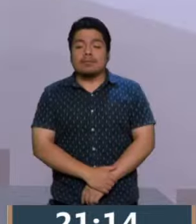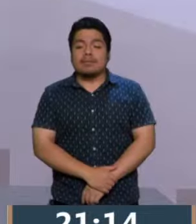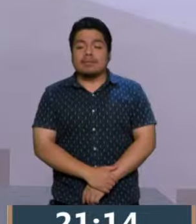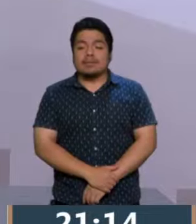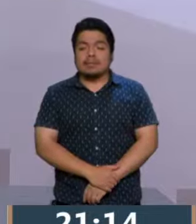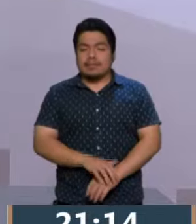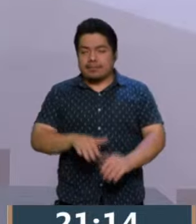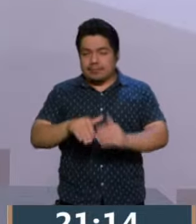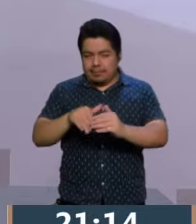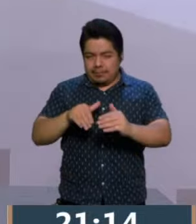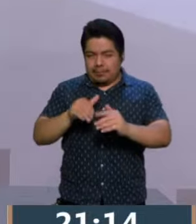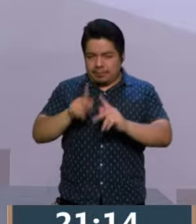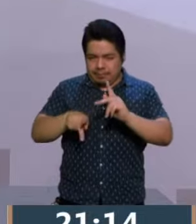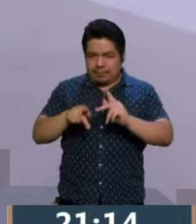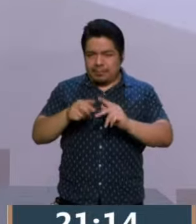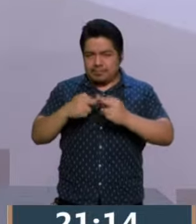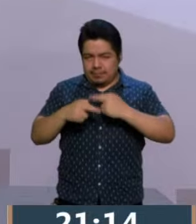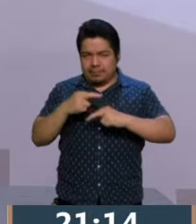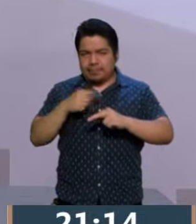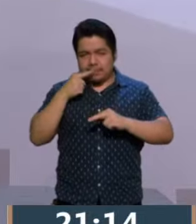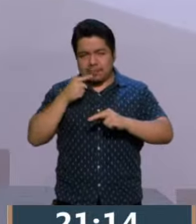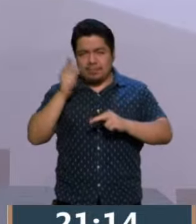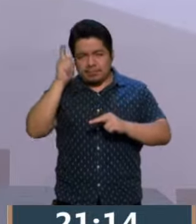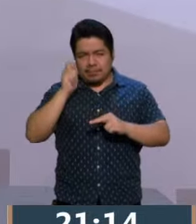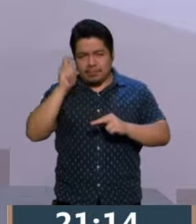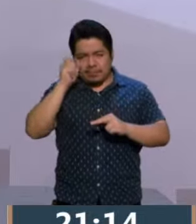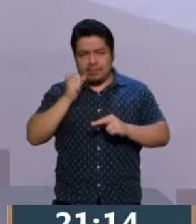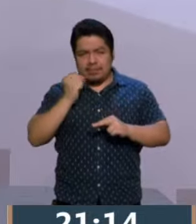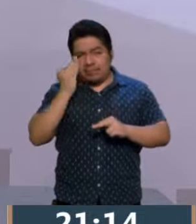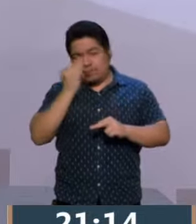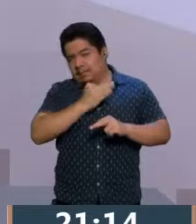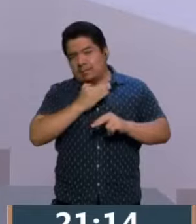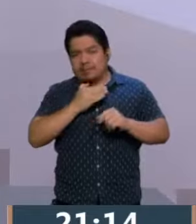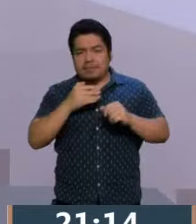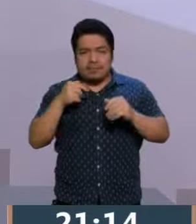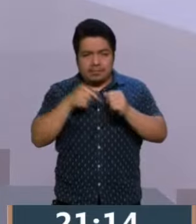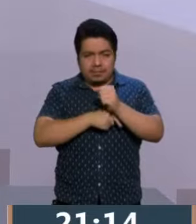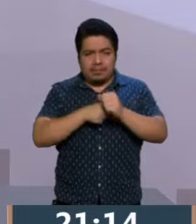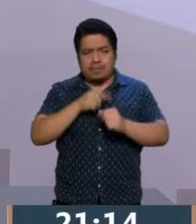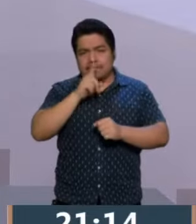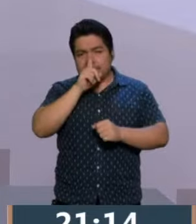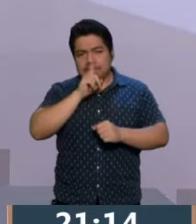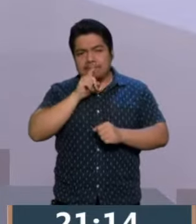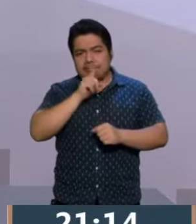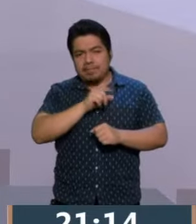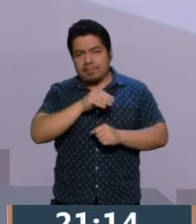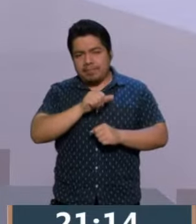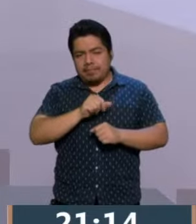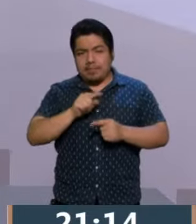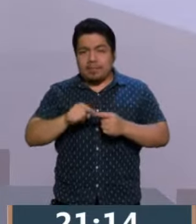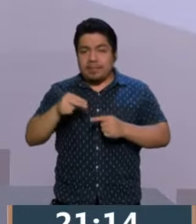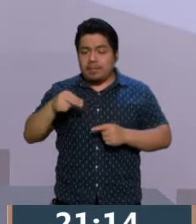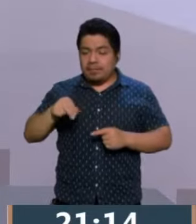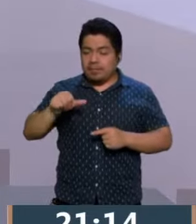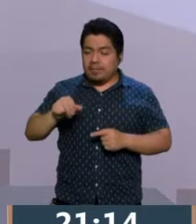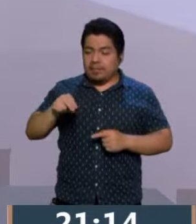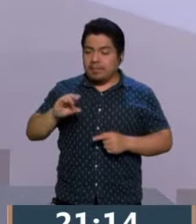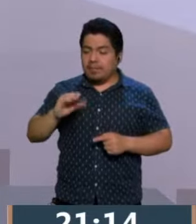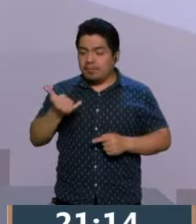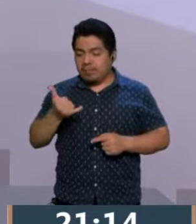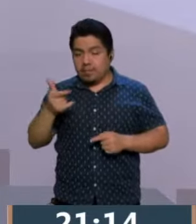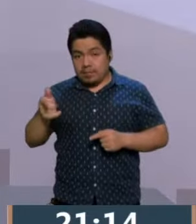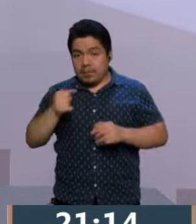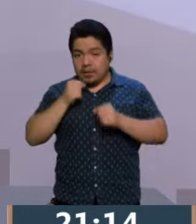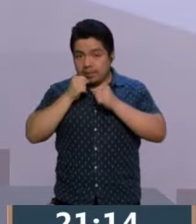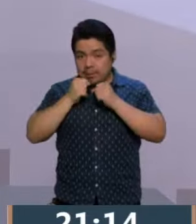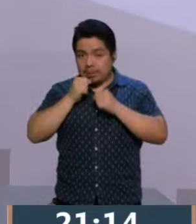Y se lo comentaba antes del corte, para hablar de la pensión y del fraude a Pemex de María Amparo Casar, le doy la bienvenida a Nancy Flores, periodista de Contralínea.